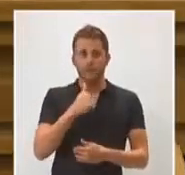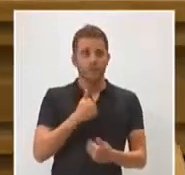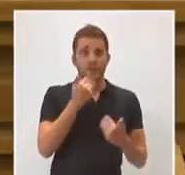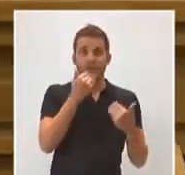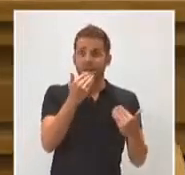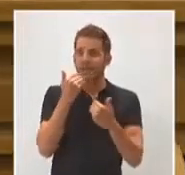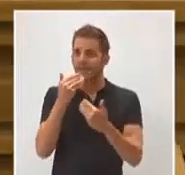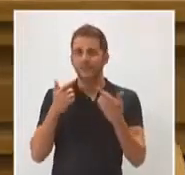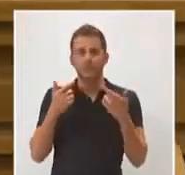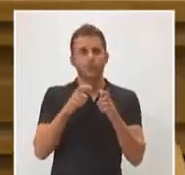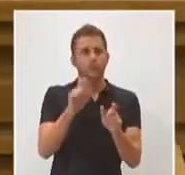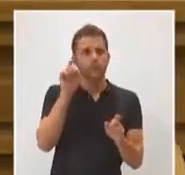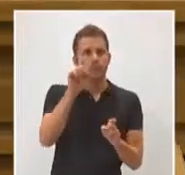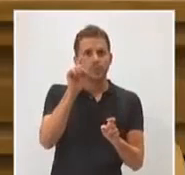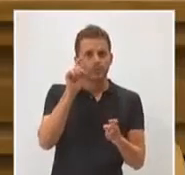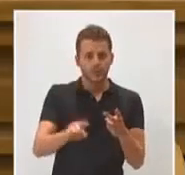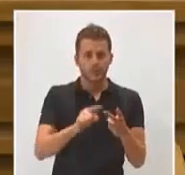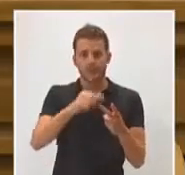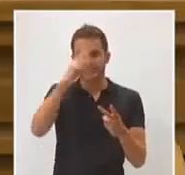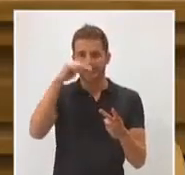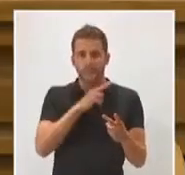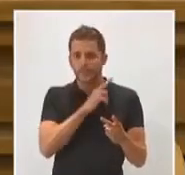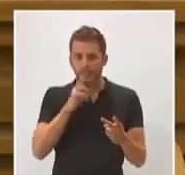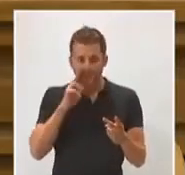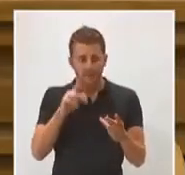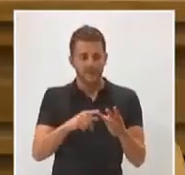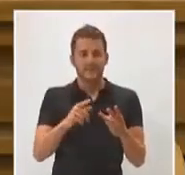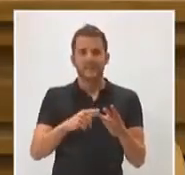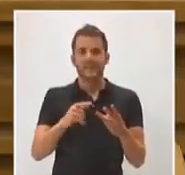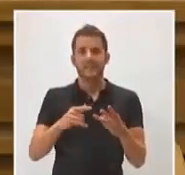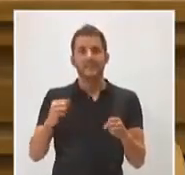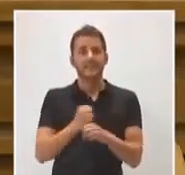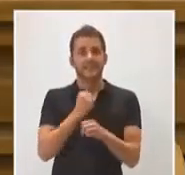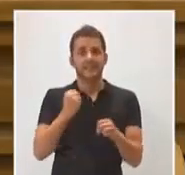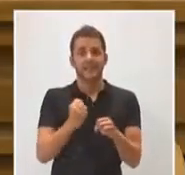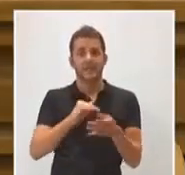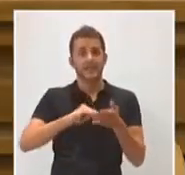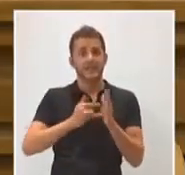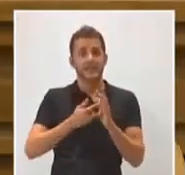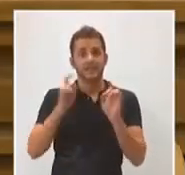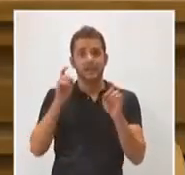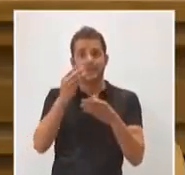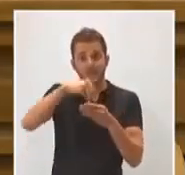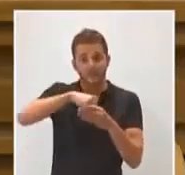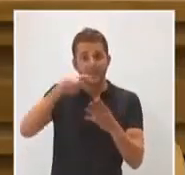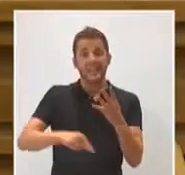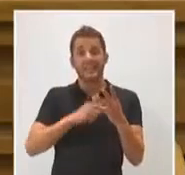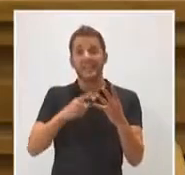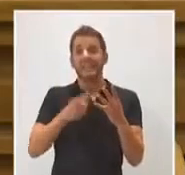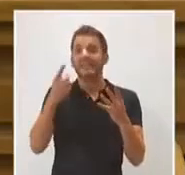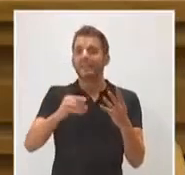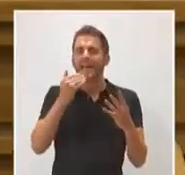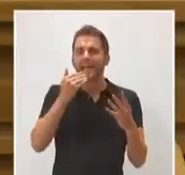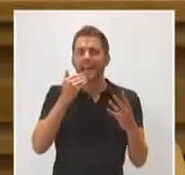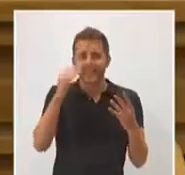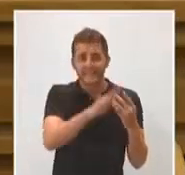los docentes a los padres a las madres a los trabajadores del sistema educativo y quiero agradecérselo también a los niños y